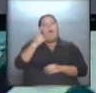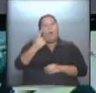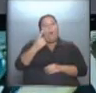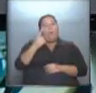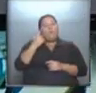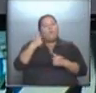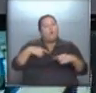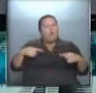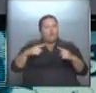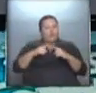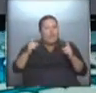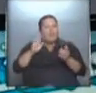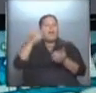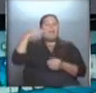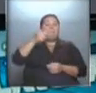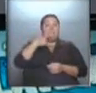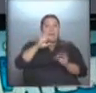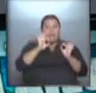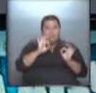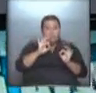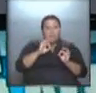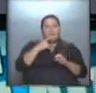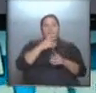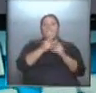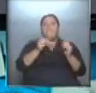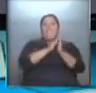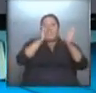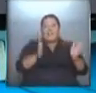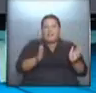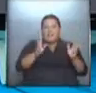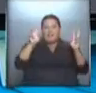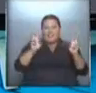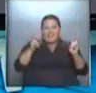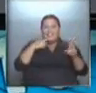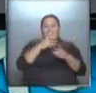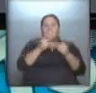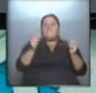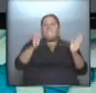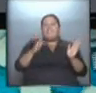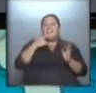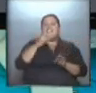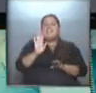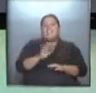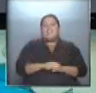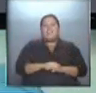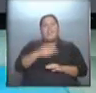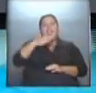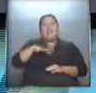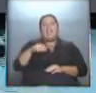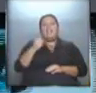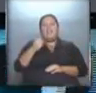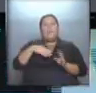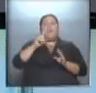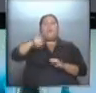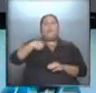bastante extendida después de las PASO como fin de ciclo, como título que conceptualiza o que intentaba capturar, entender cuáles habían